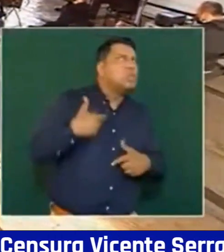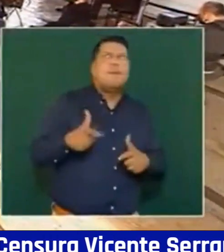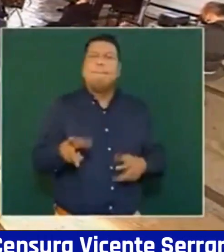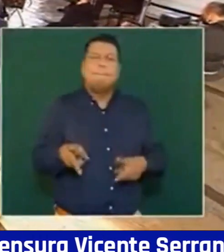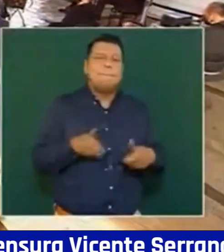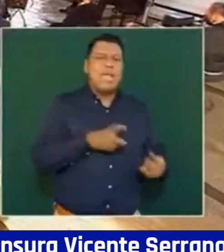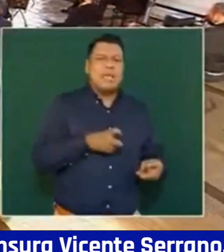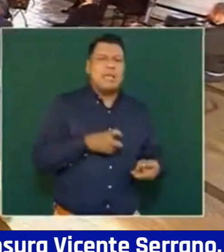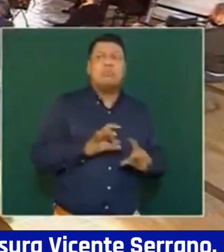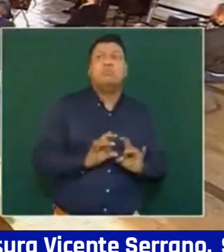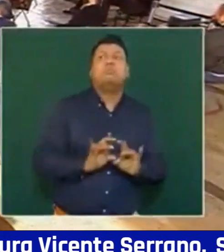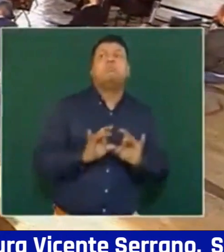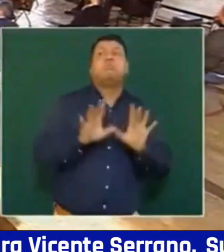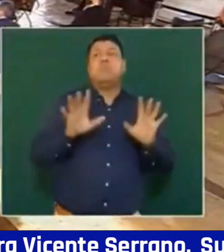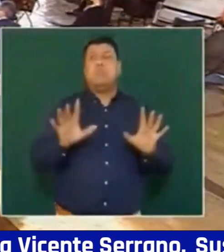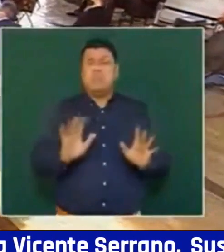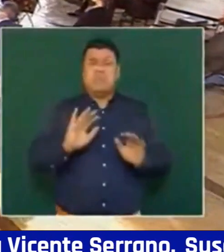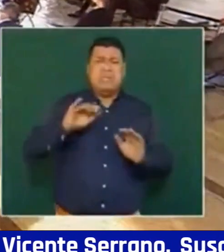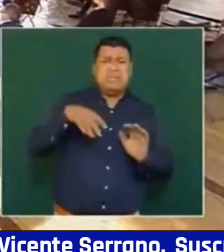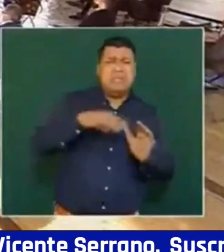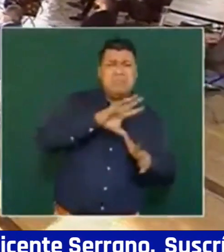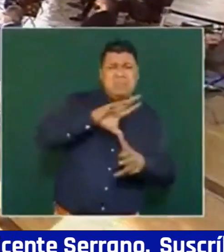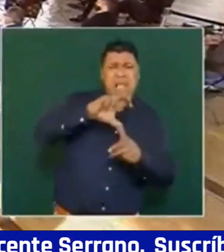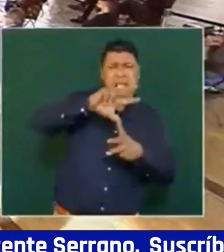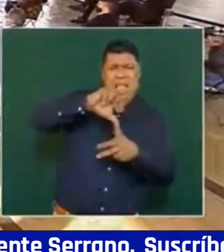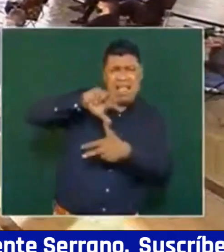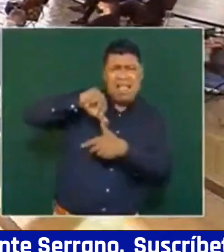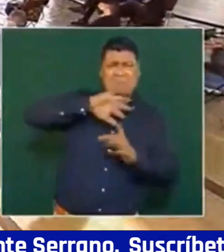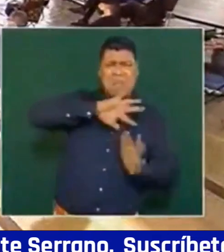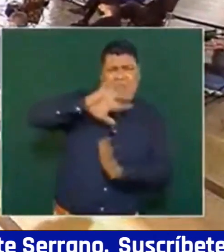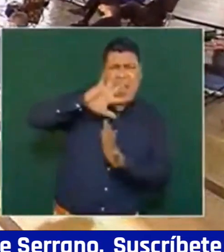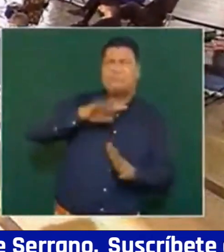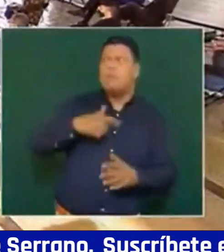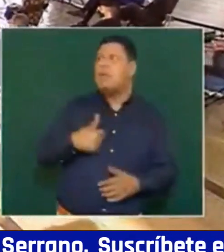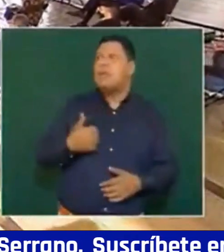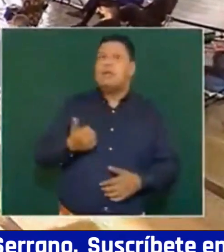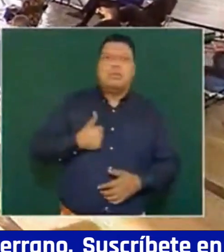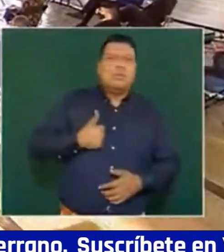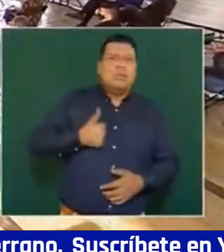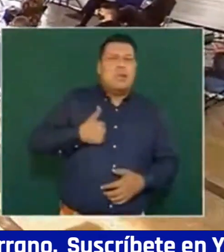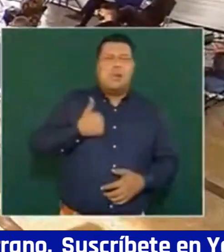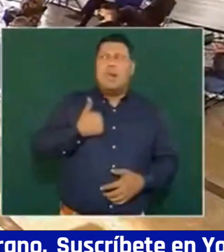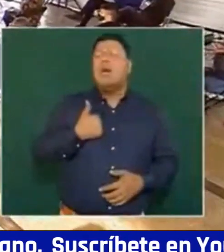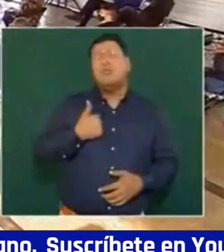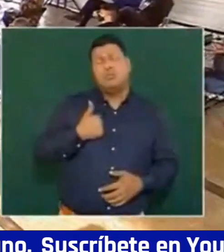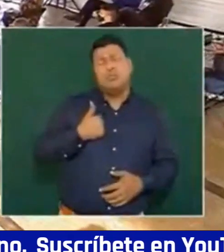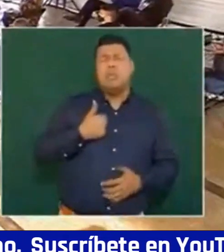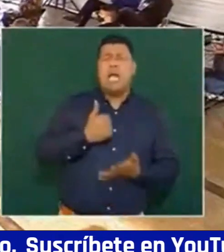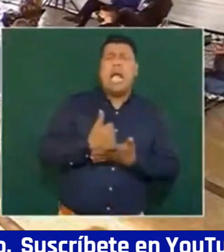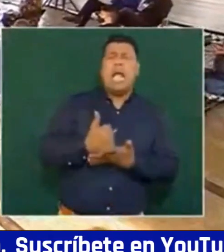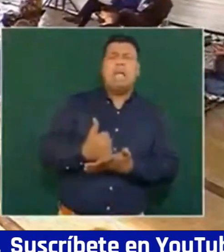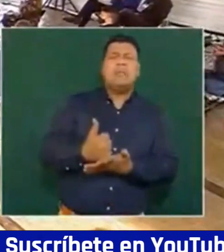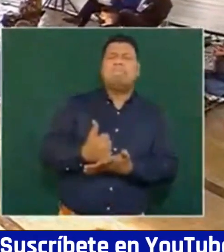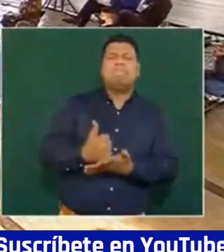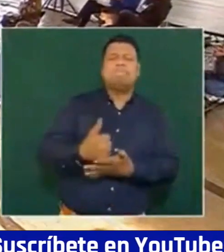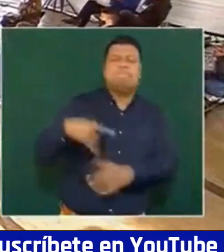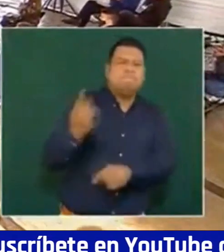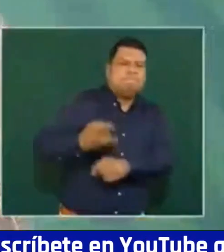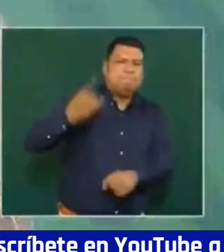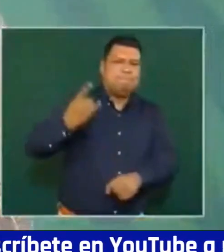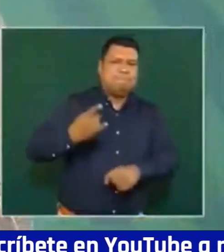así una situación de emergencia, a comprar y a comprar carísimo.